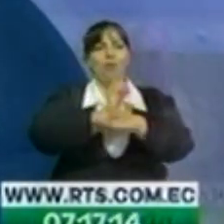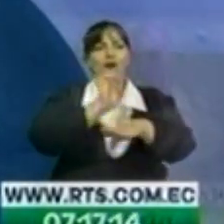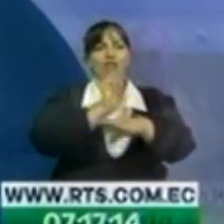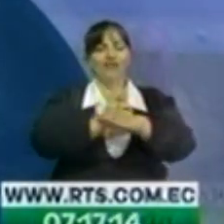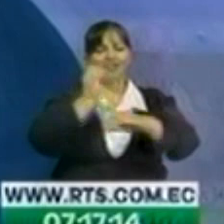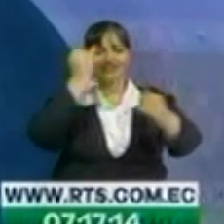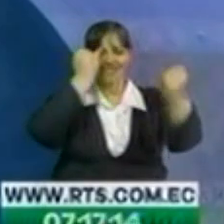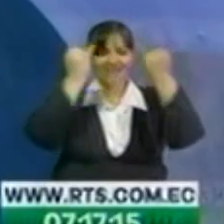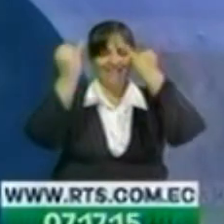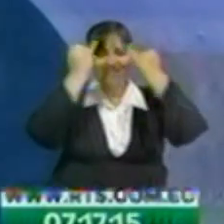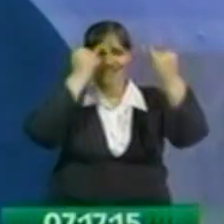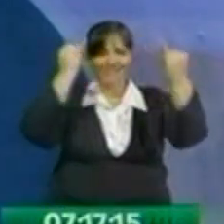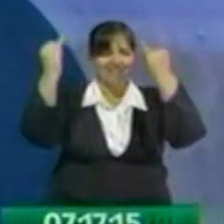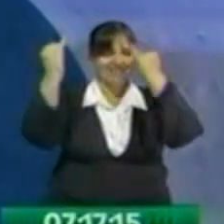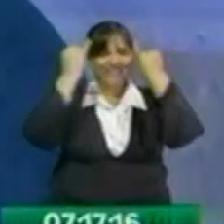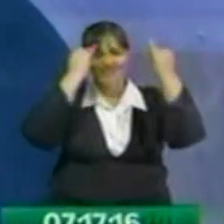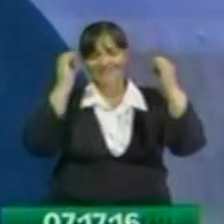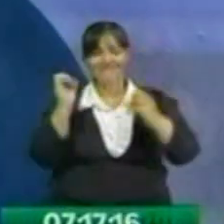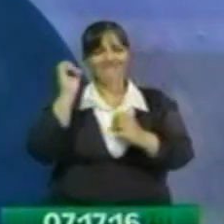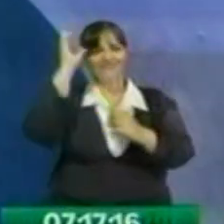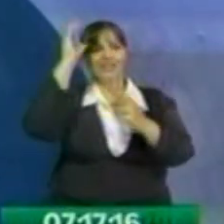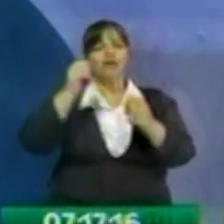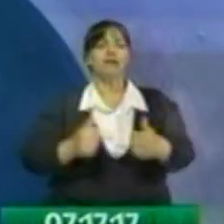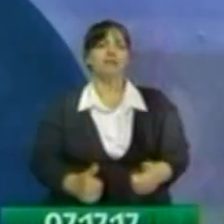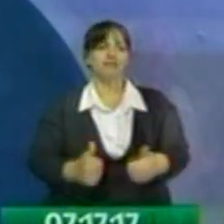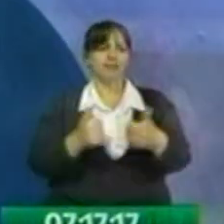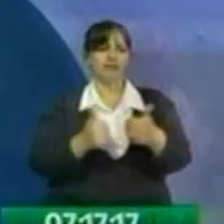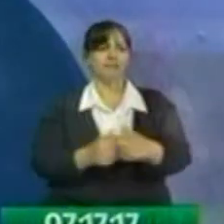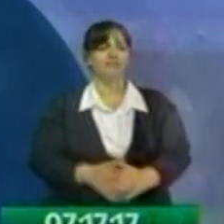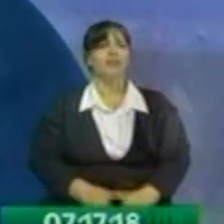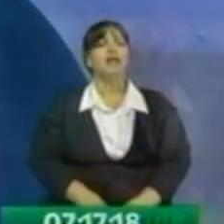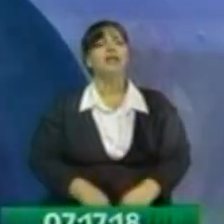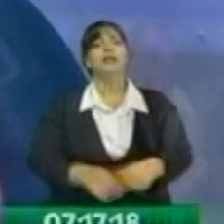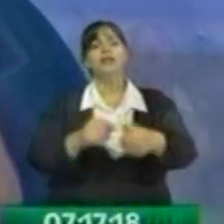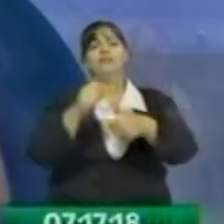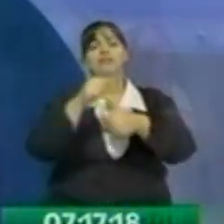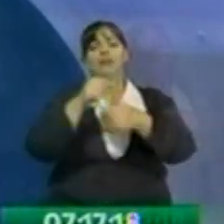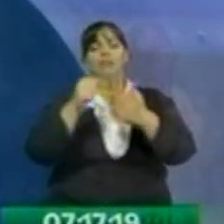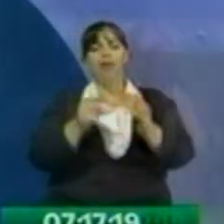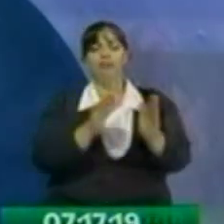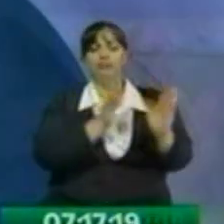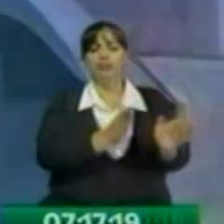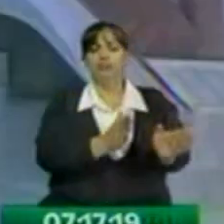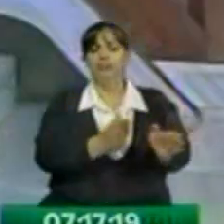La primera etapa precisamente apunta a lograr esta institucionalización de ciertos